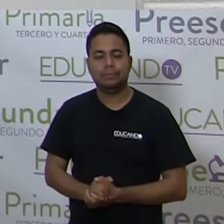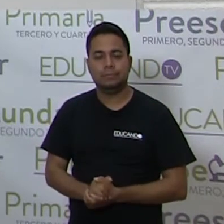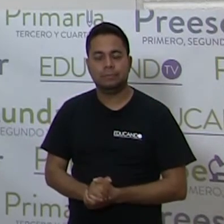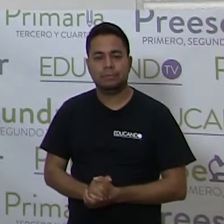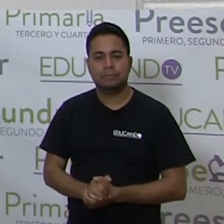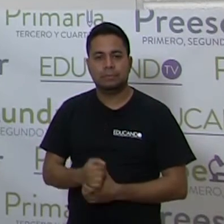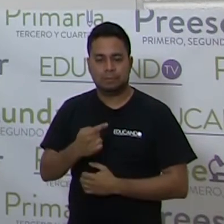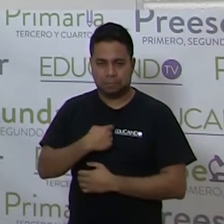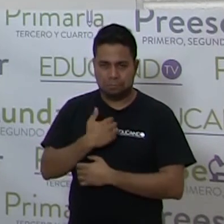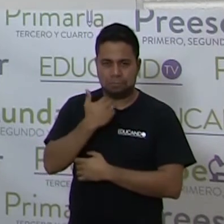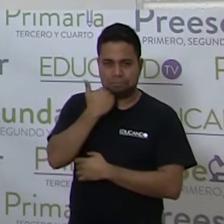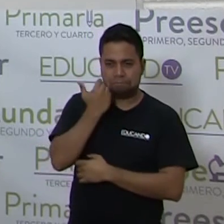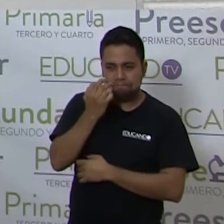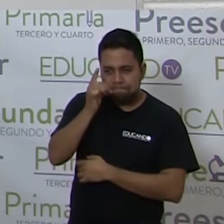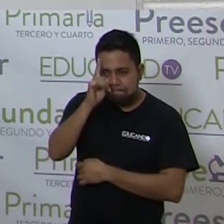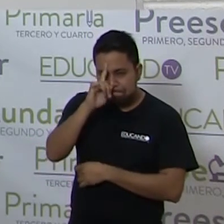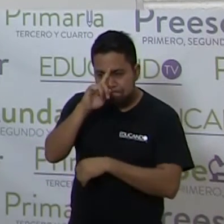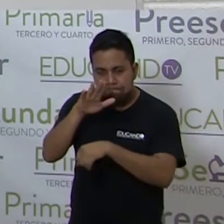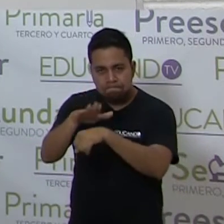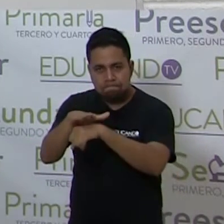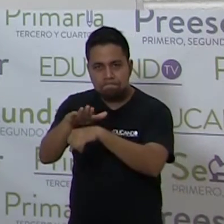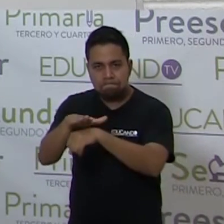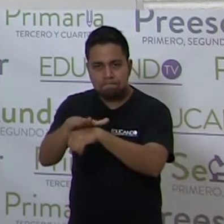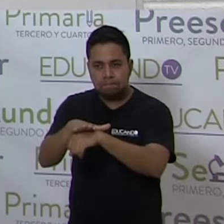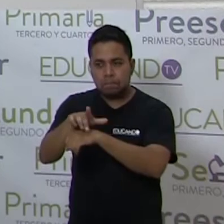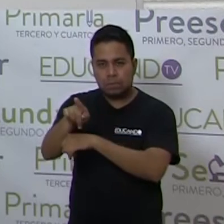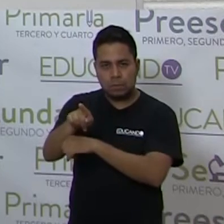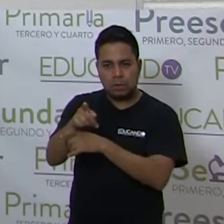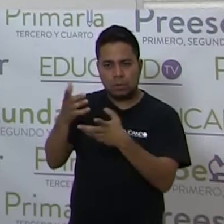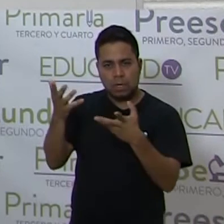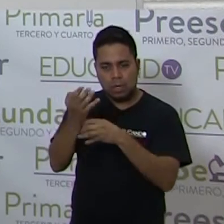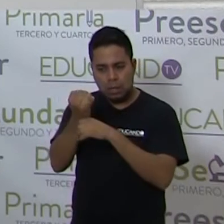Lo que yo les sugiero allá en casita es que